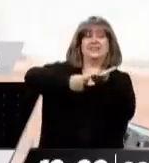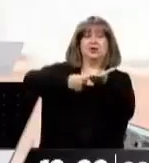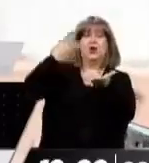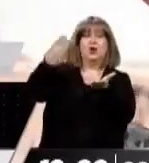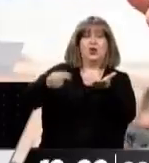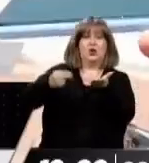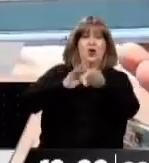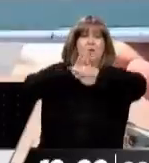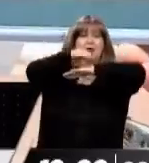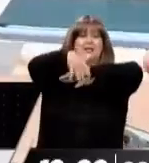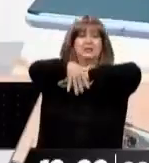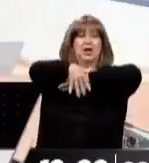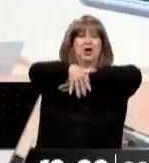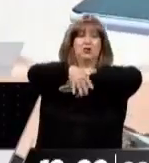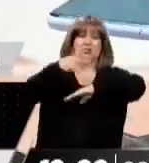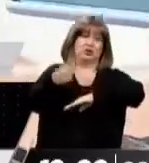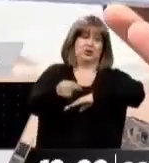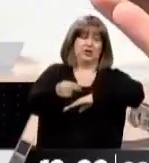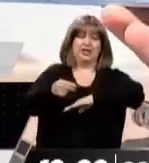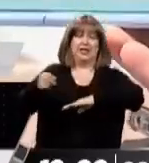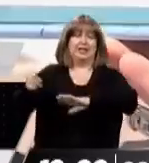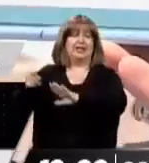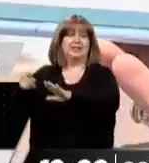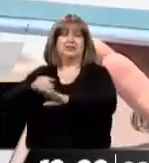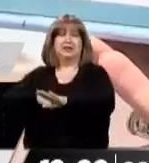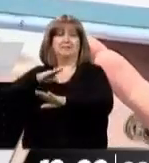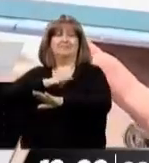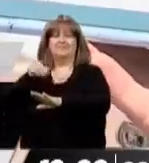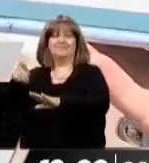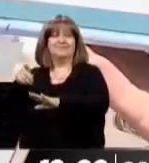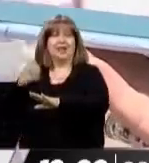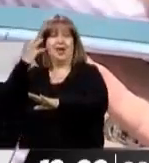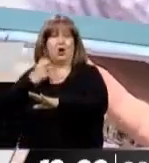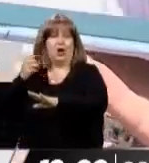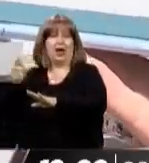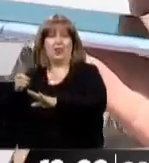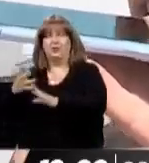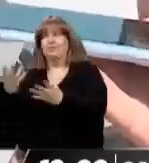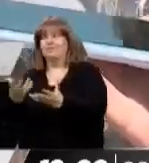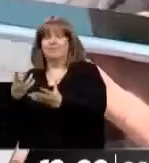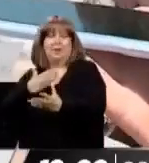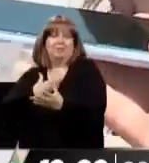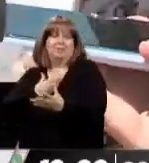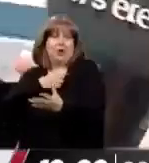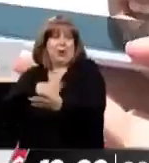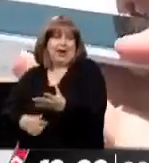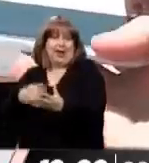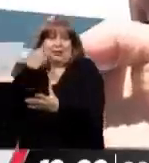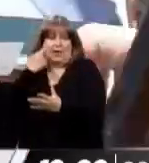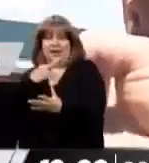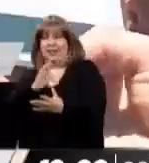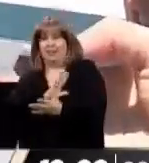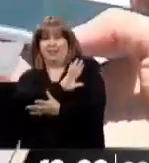del Viento y que estamos en un proceso que quizás no permitió que hoy pudieran reunirse, pero es eso, básicamente.